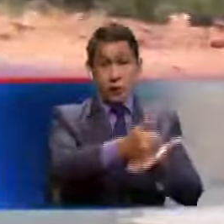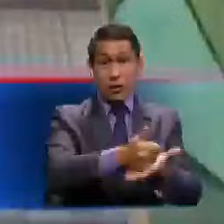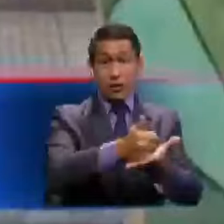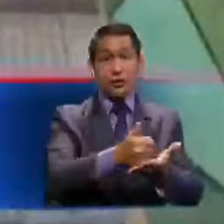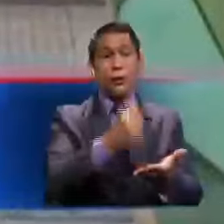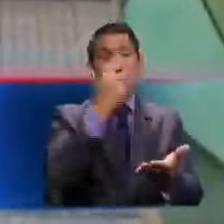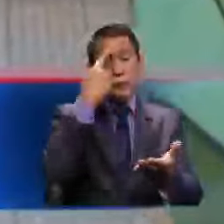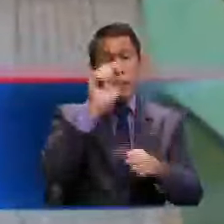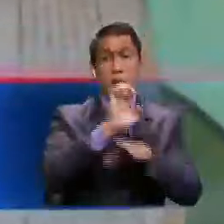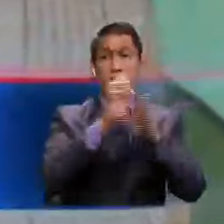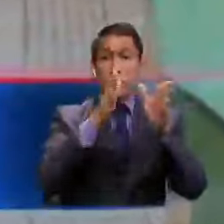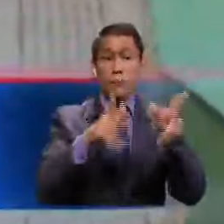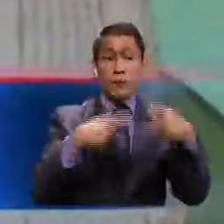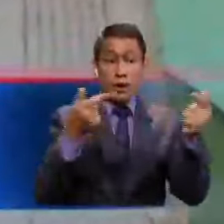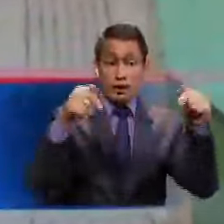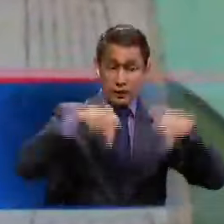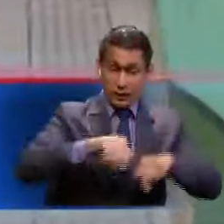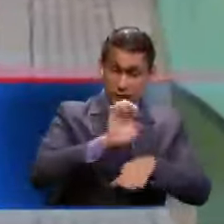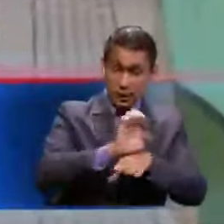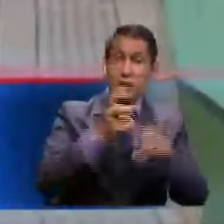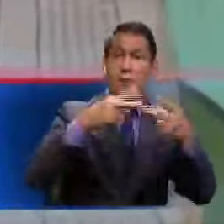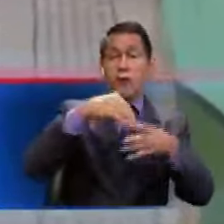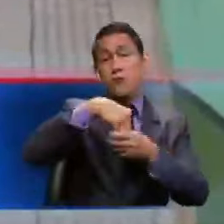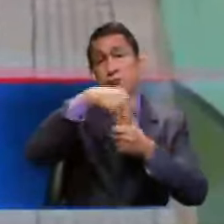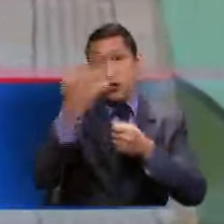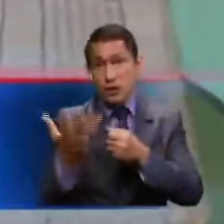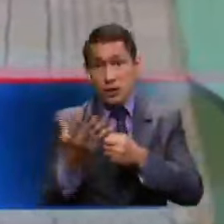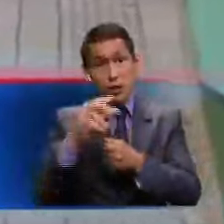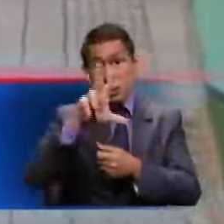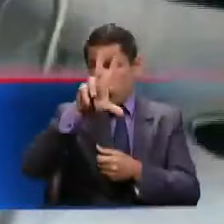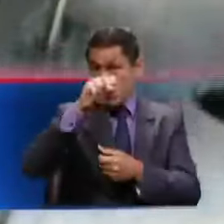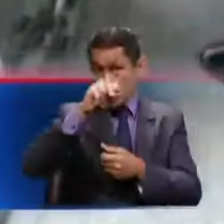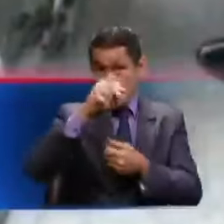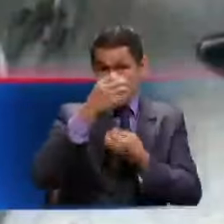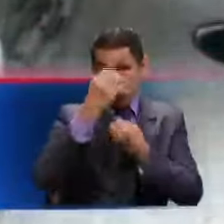exterior, pues si no se informan estos activos, la multa será del 2